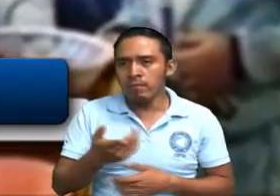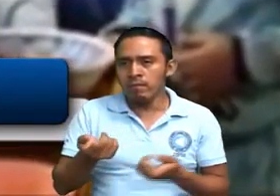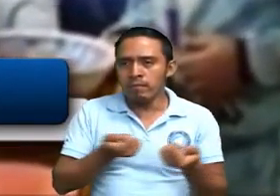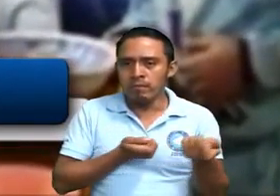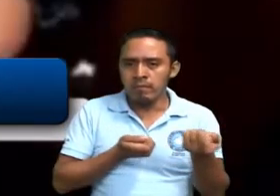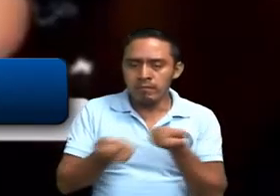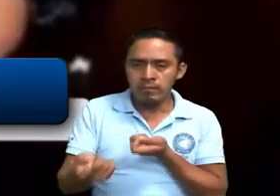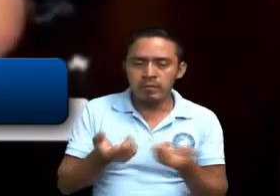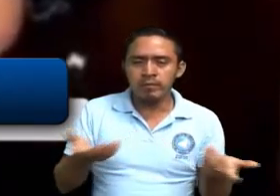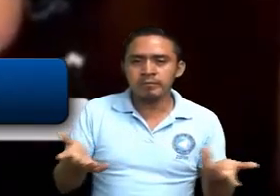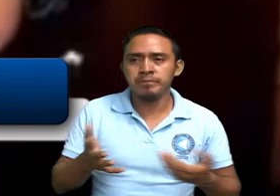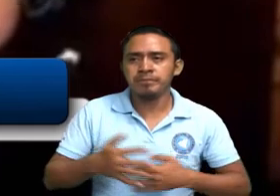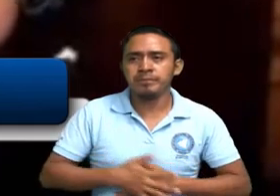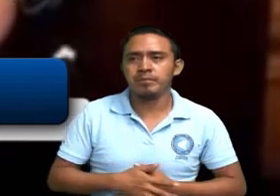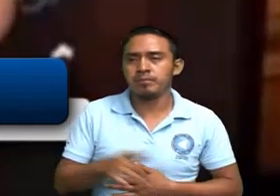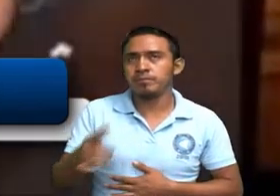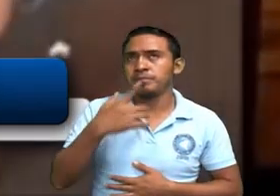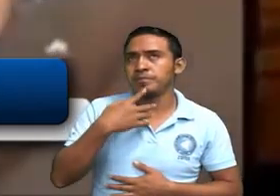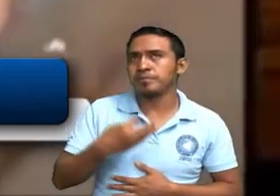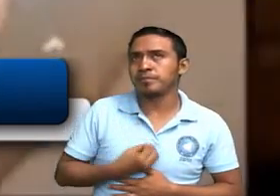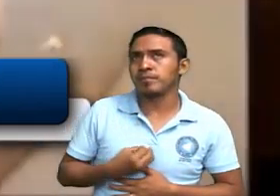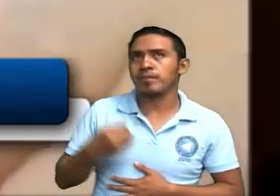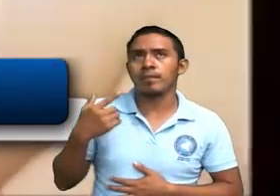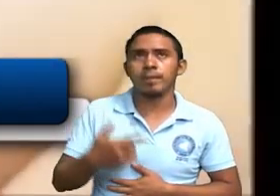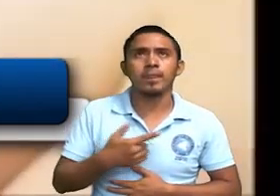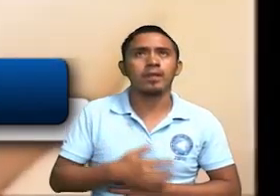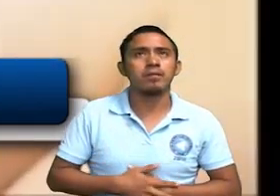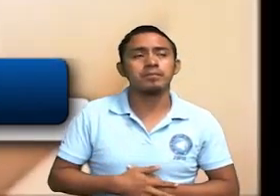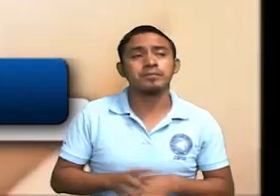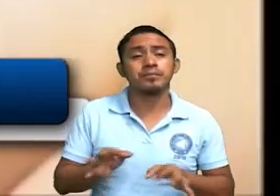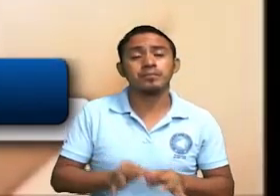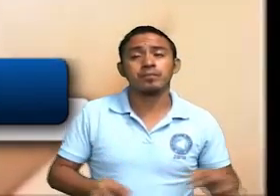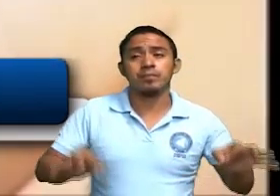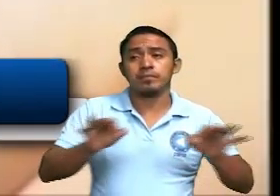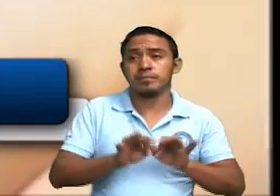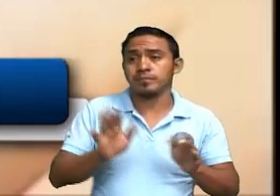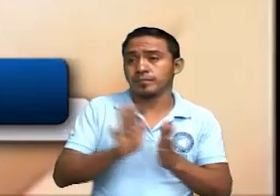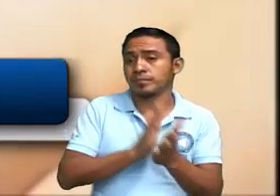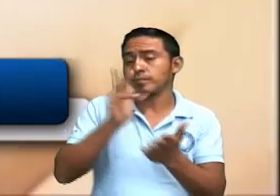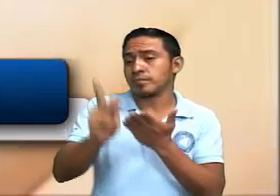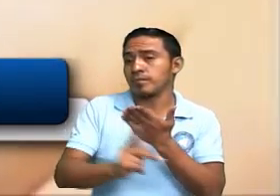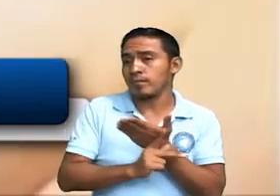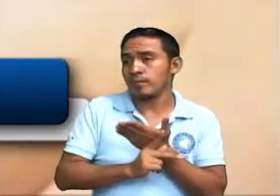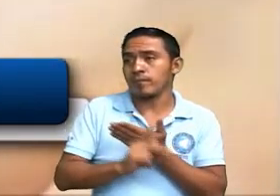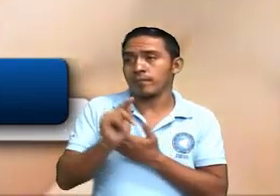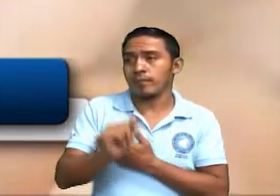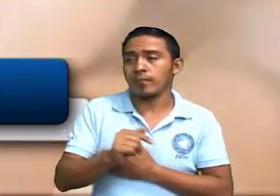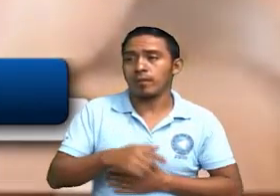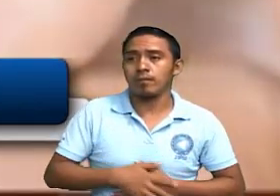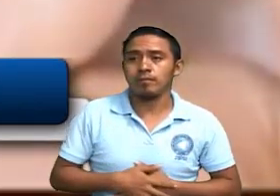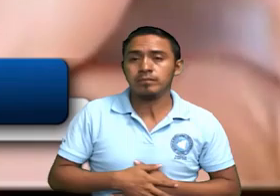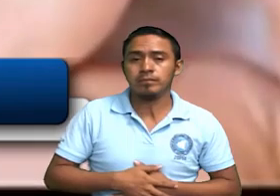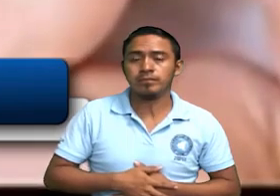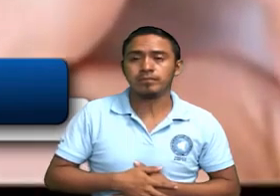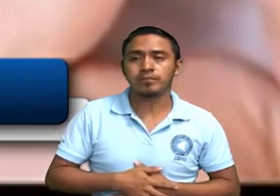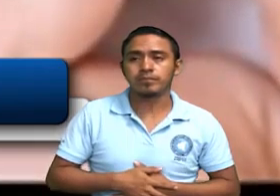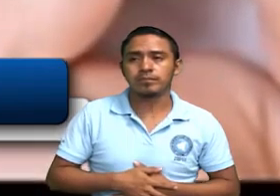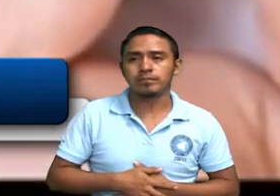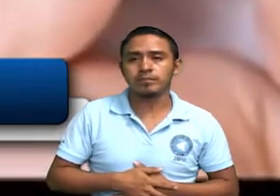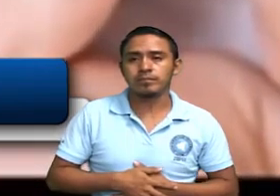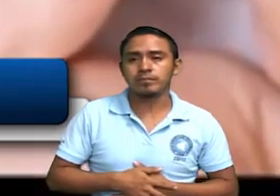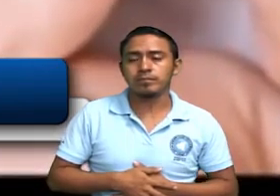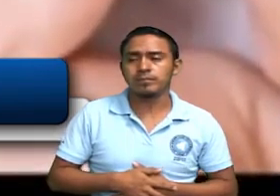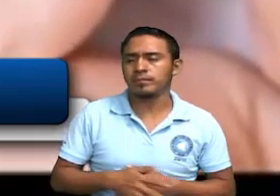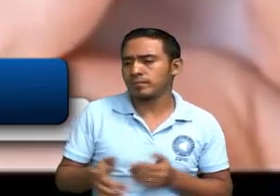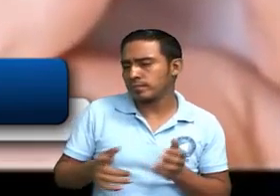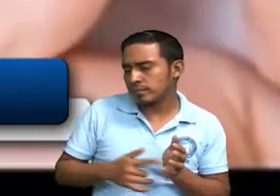manejarlo. Usted me decía algo muy importante, doctor, al iniciar el programa, o antes, mejor dicho, de haberlo iniciado, de que,